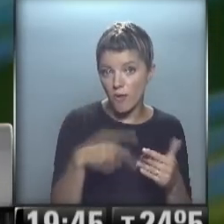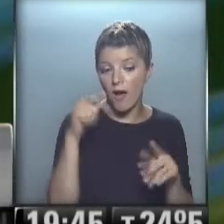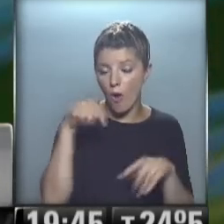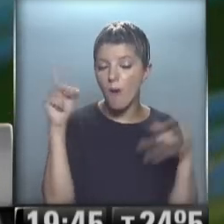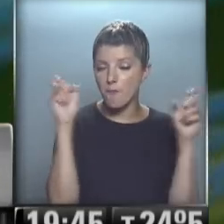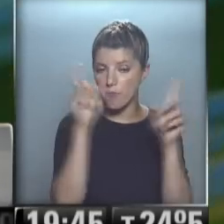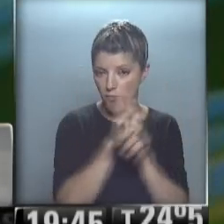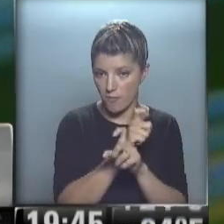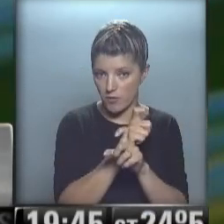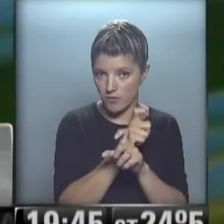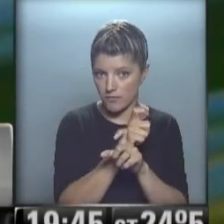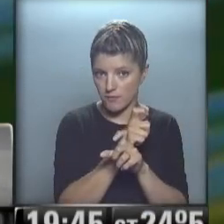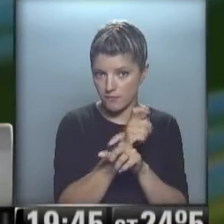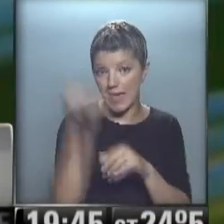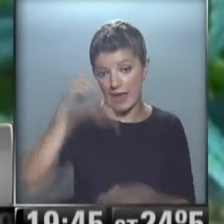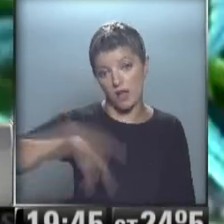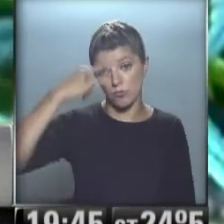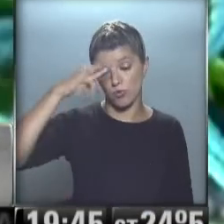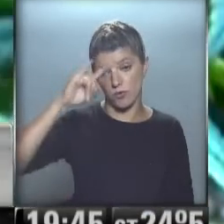genera en Uruguay, ¿no?